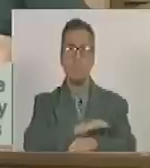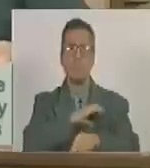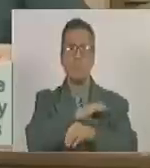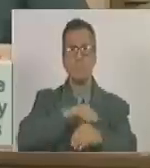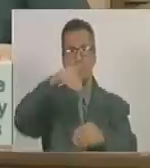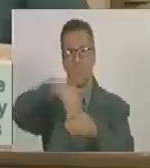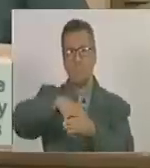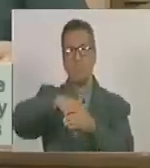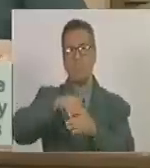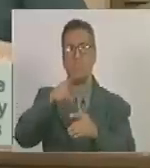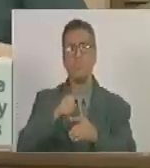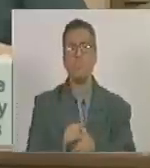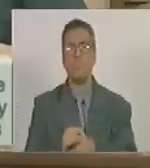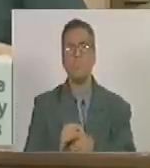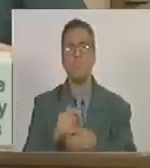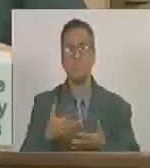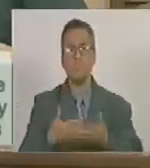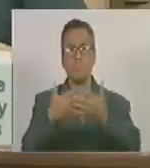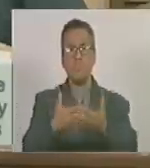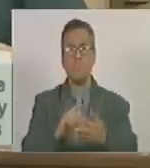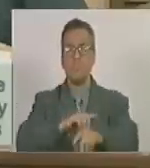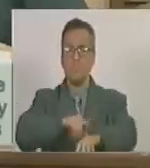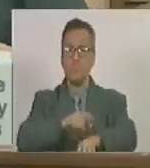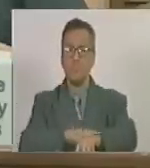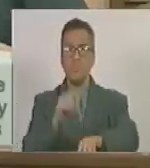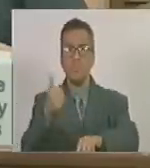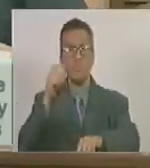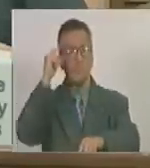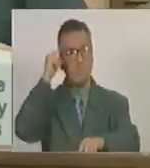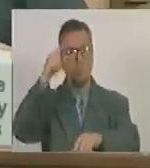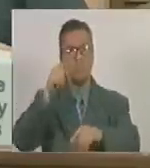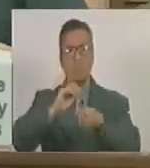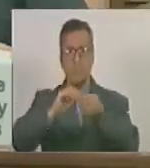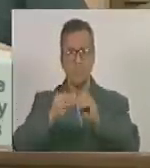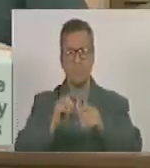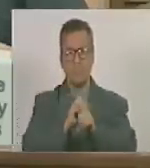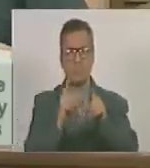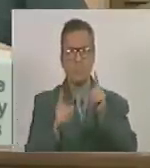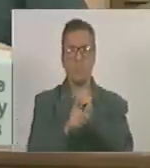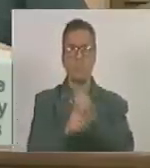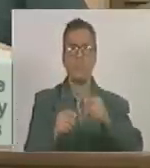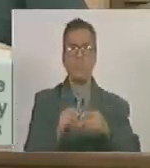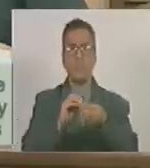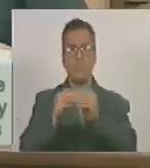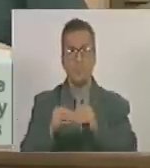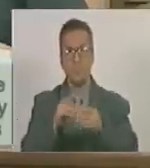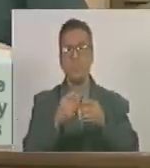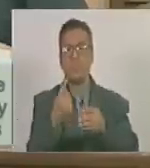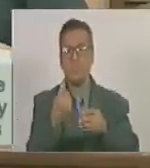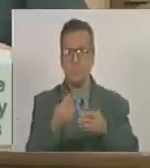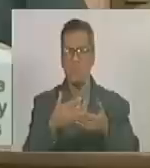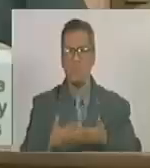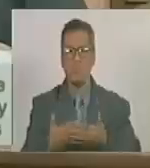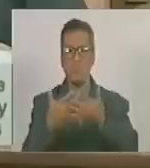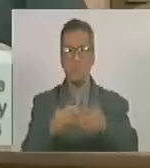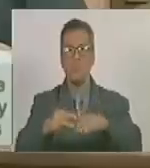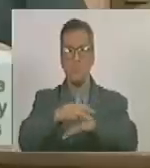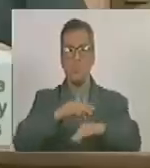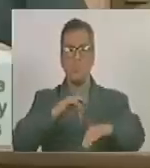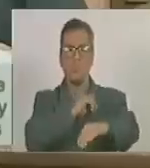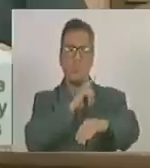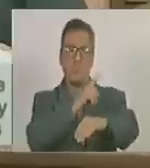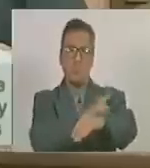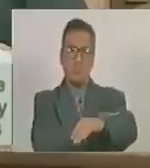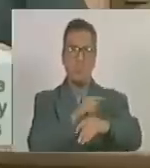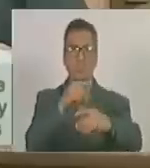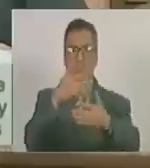Electoral, la cual dispondrá de un lapso de 10 días para corregirla. Subsanada la falta, el Ministerio del Poder Popular,